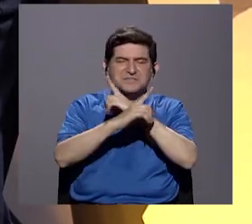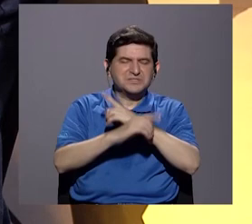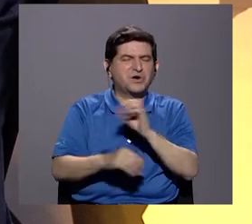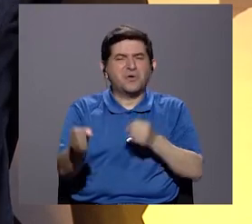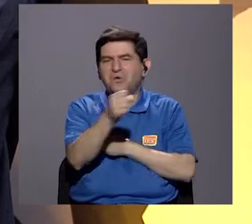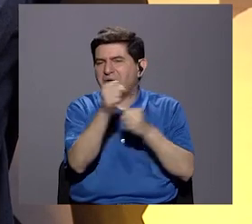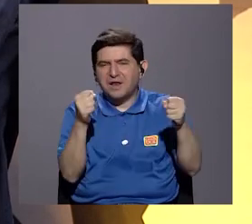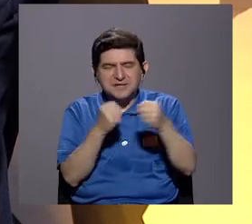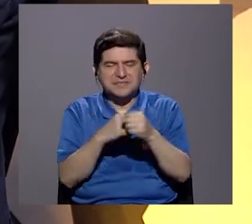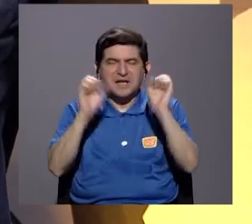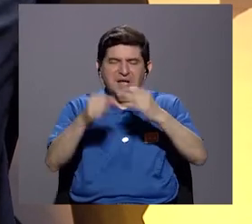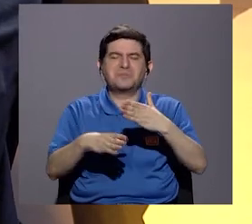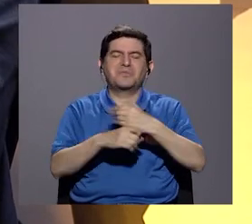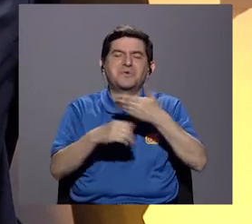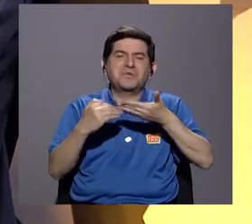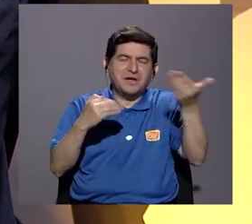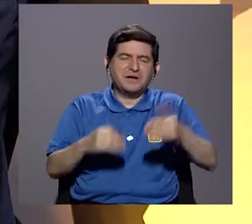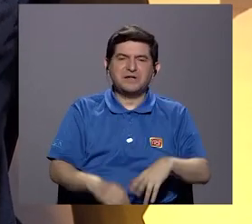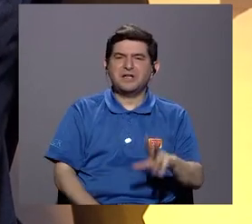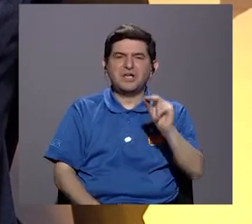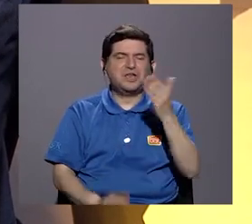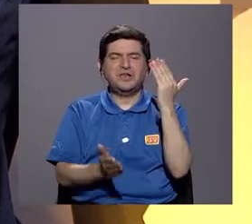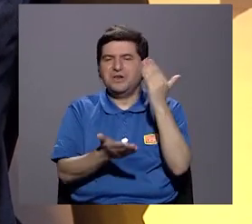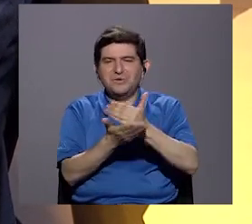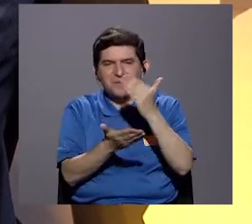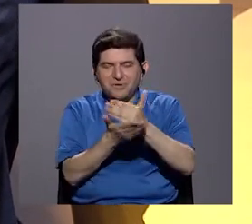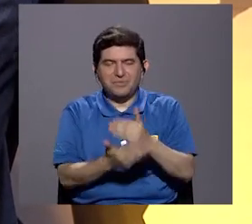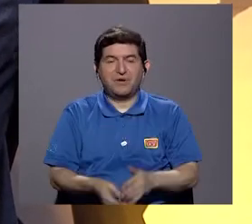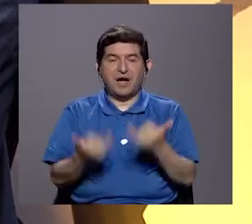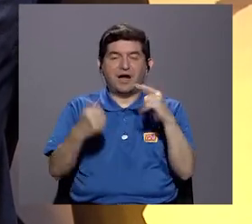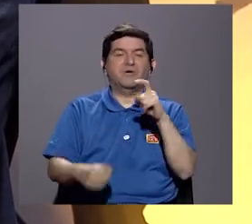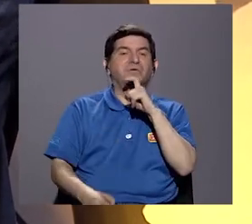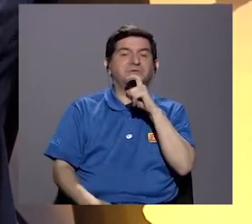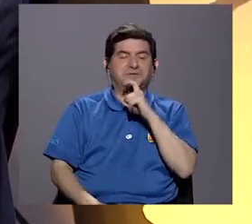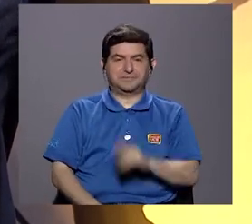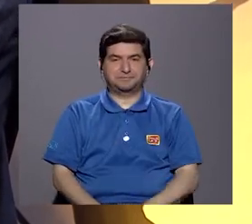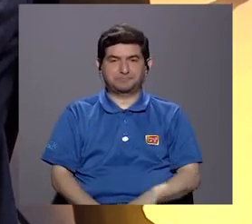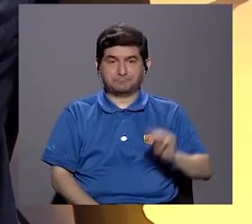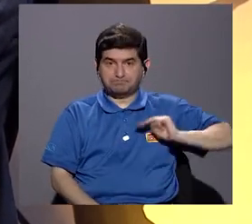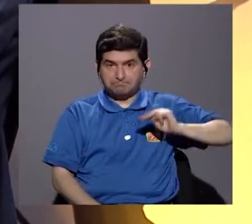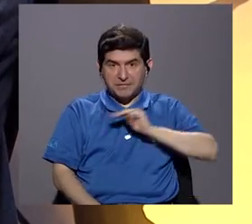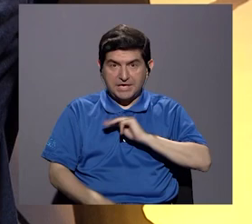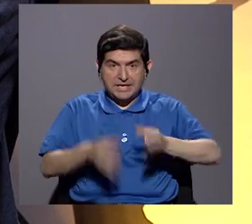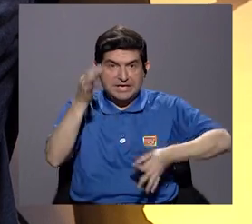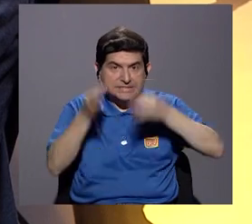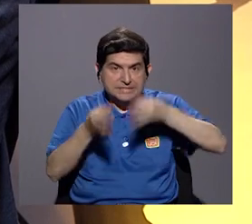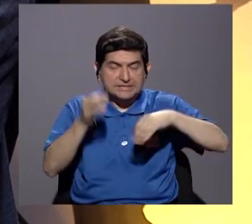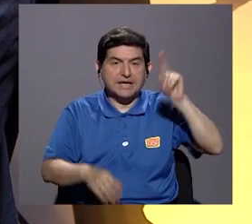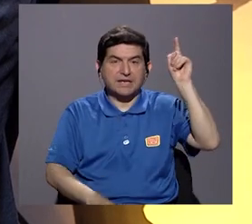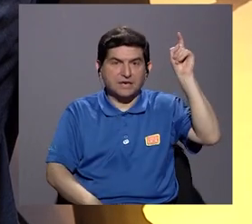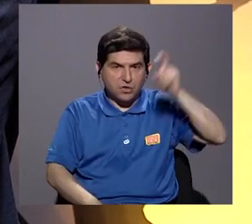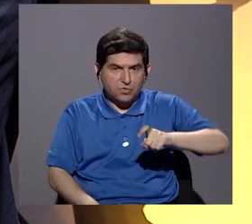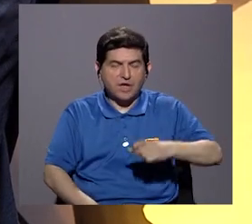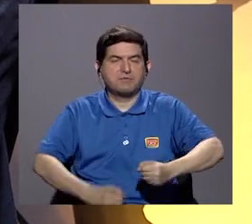ni la sala, ni tal. Y entonces, puede hacer estas cosas y nadie se le metía a uno. Ahora es bastante más complicado. Yo creo que el Ministerio de Justicia tiene que ser